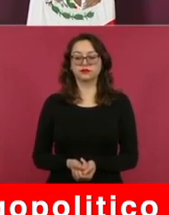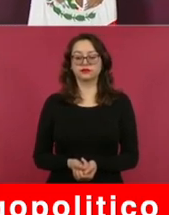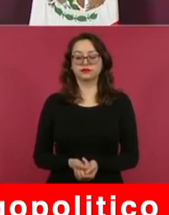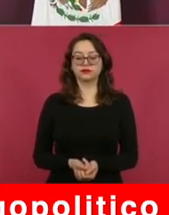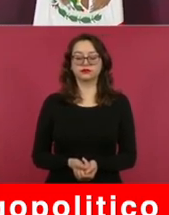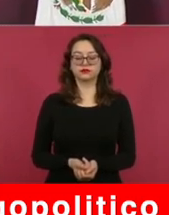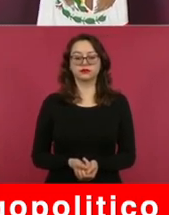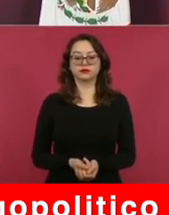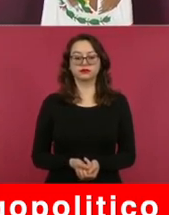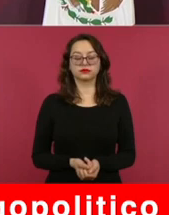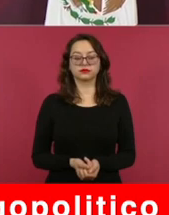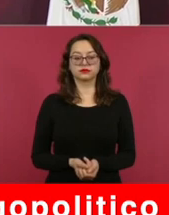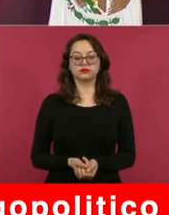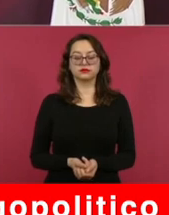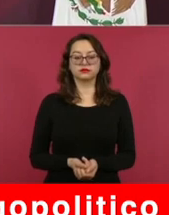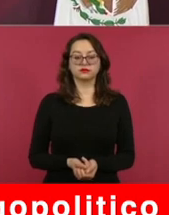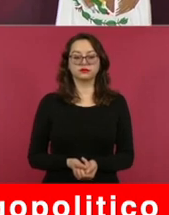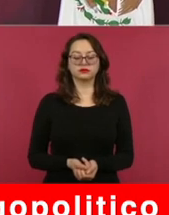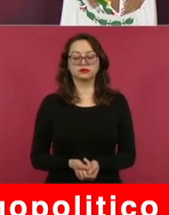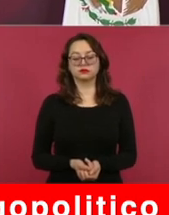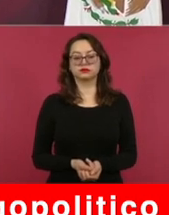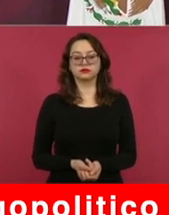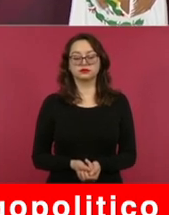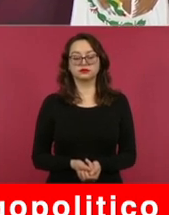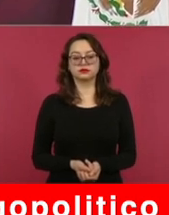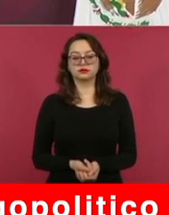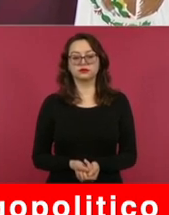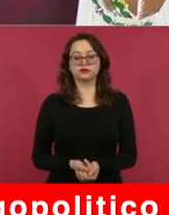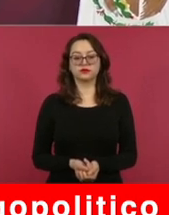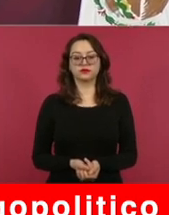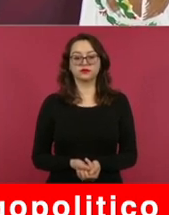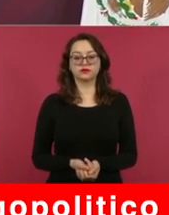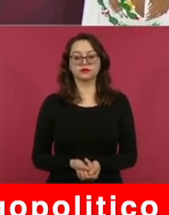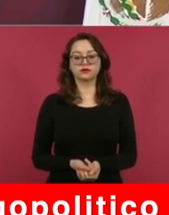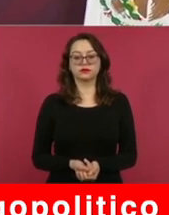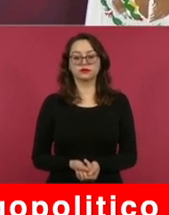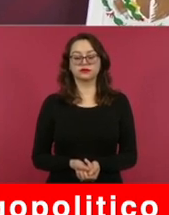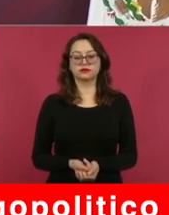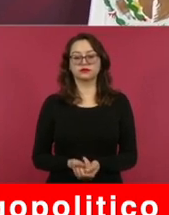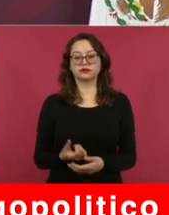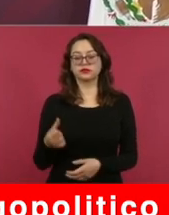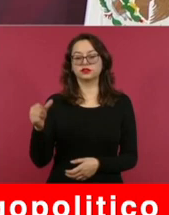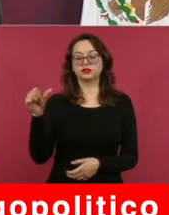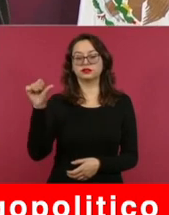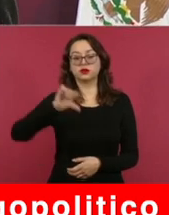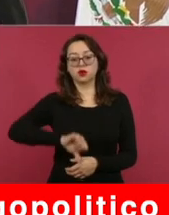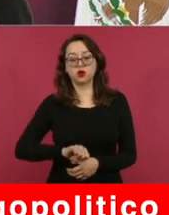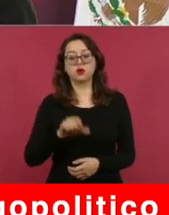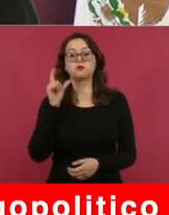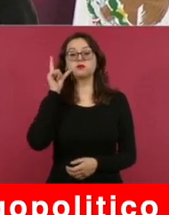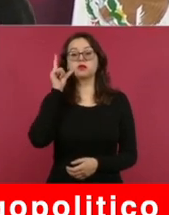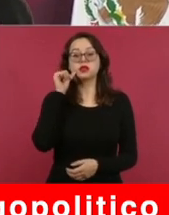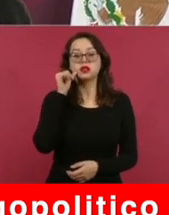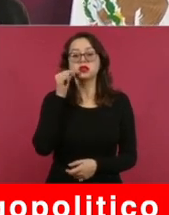La iniciativa del Ejecutivo pretende atender a los damnificados por el huracán Otis. Incluye la exención del pago de impuestos,